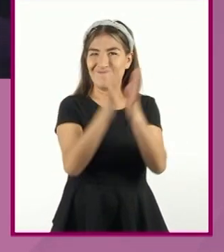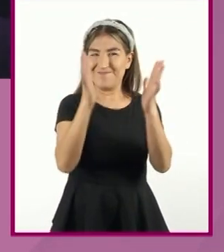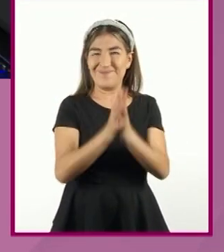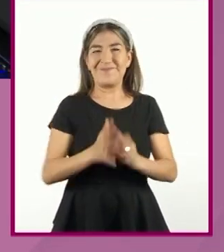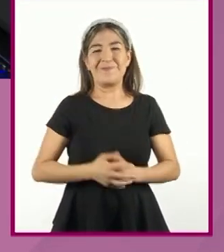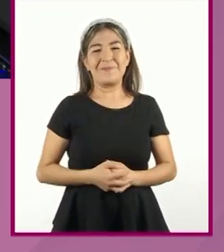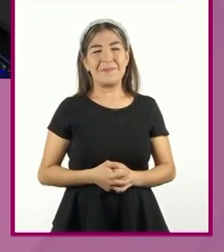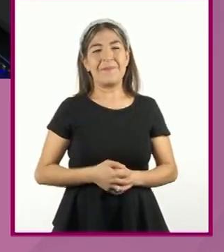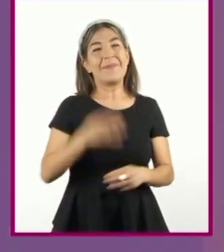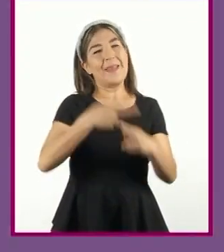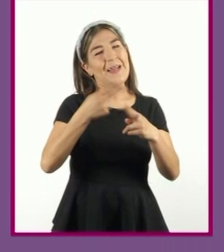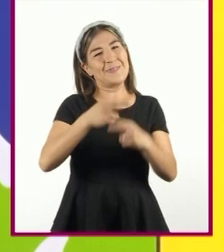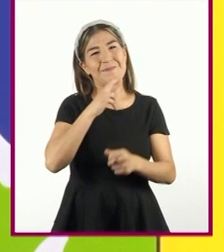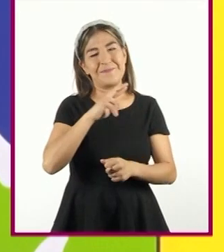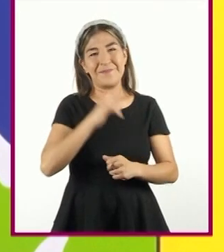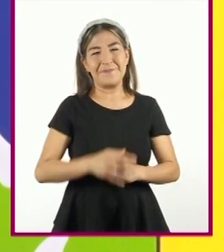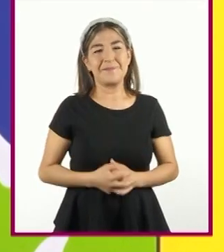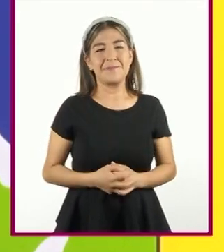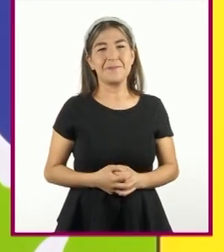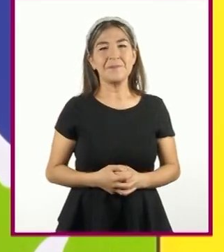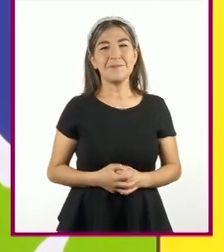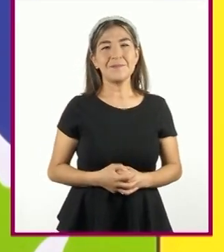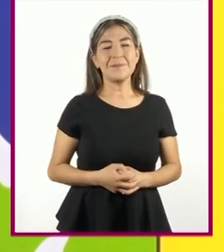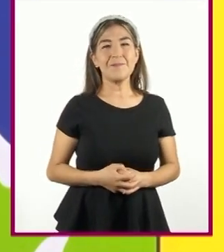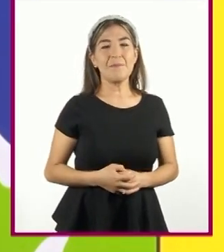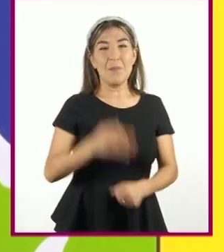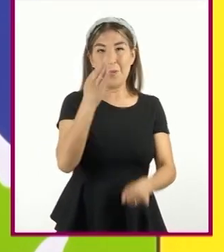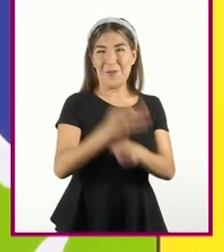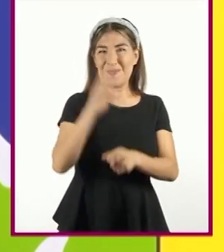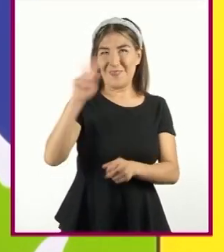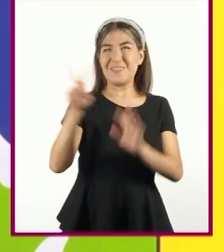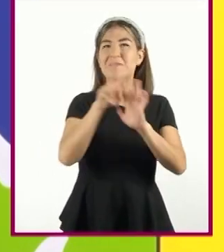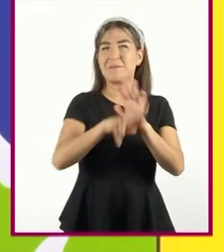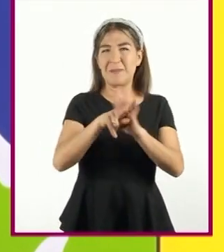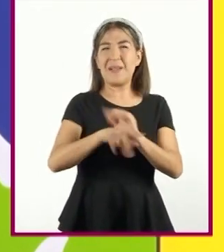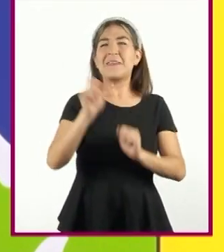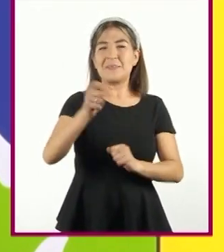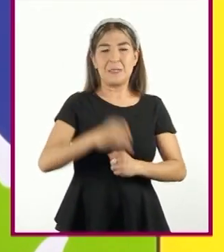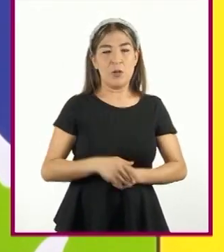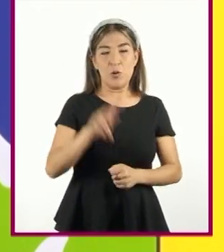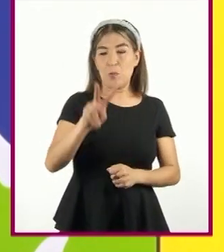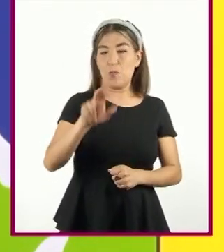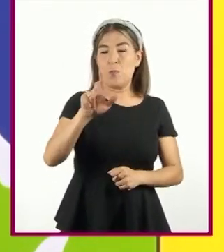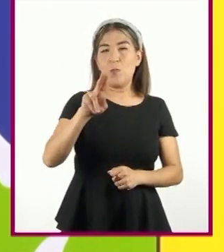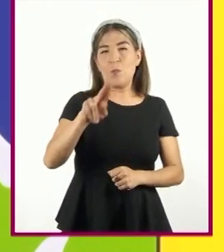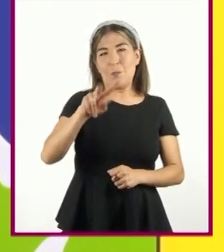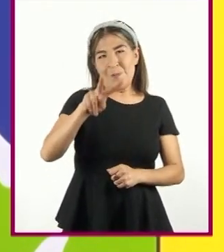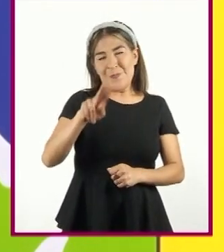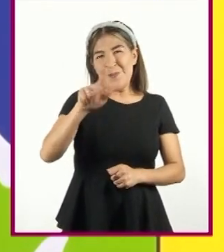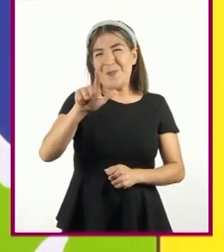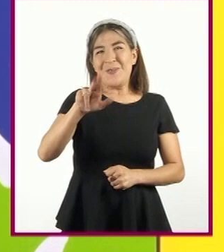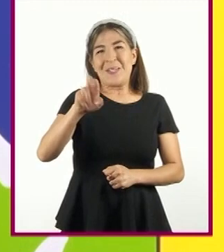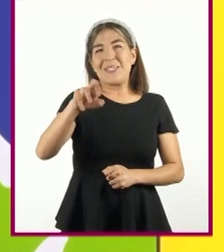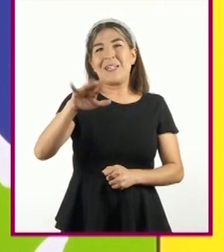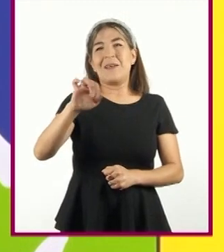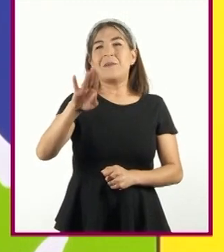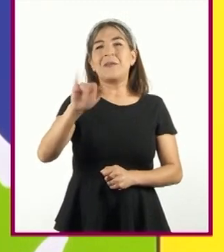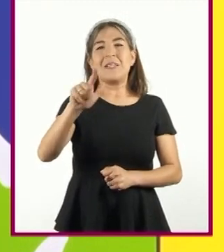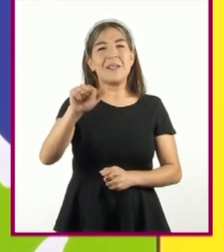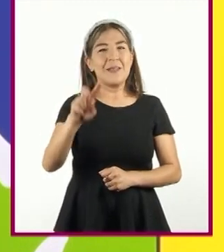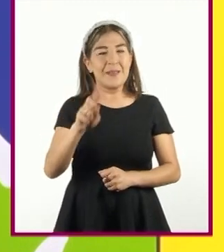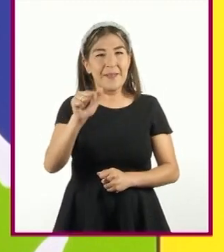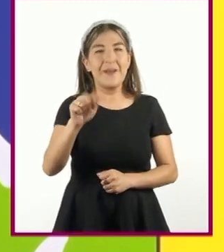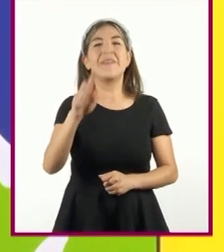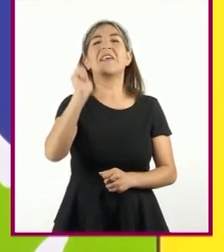Tlali. ¡Hasta pronto! En el video se muestra que la vulnerabilidad es la incapacidad de una persona o